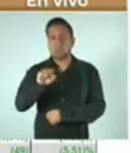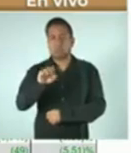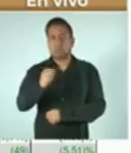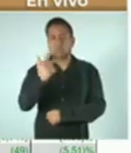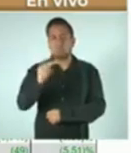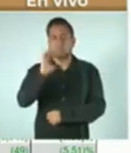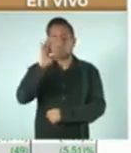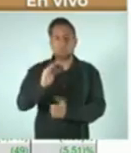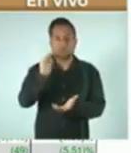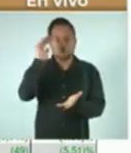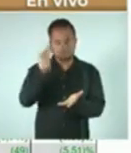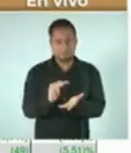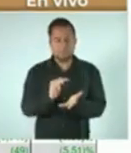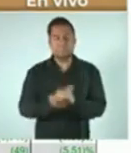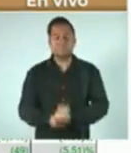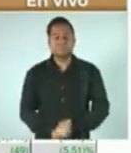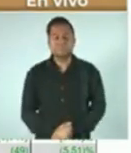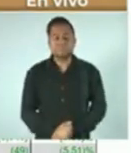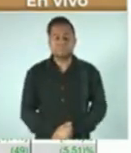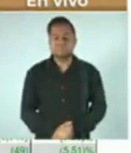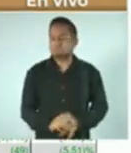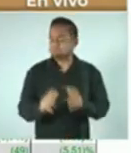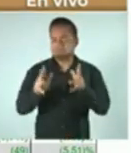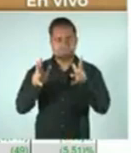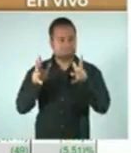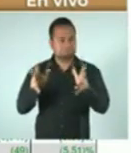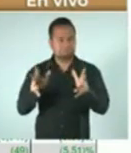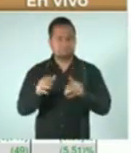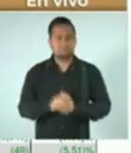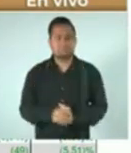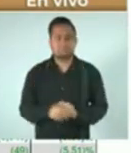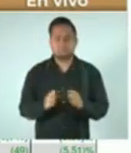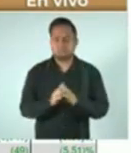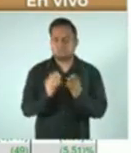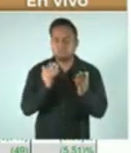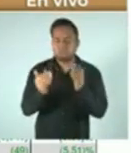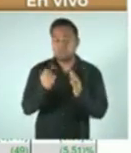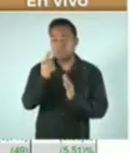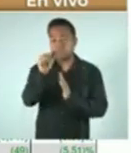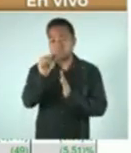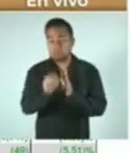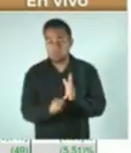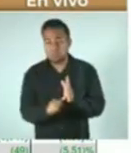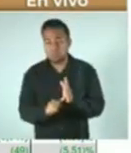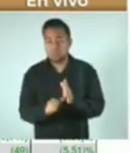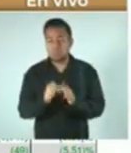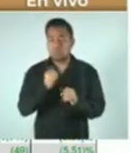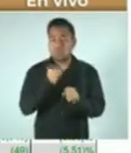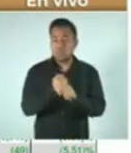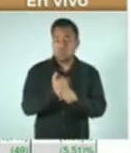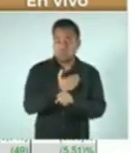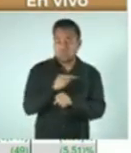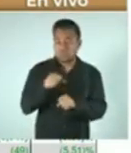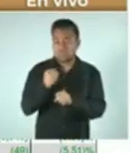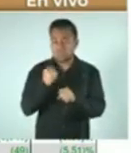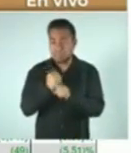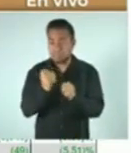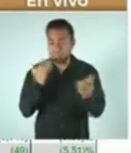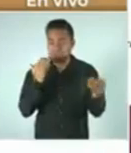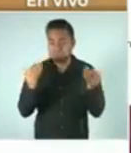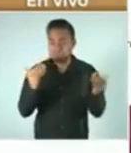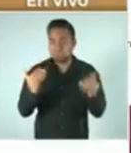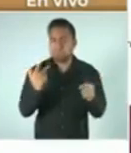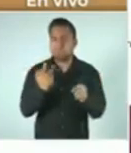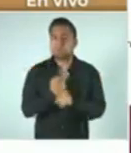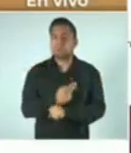11.68. Así están las cosas. Y la comparativa mensual de los dos del año pasado y de este tiene